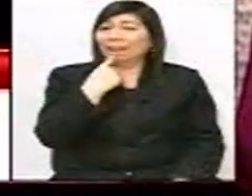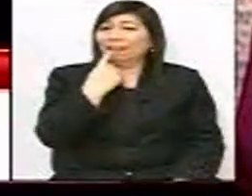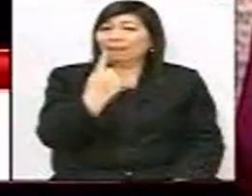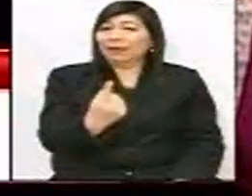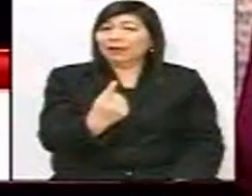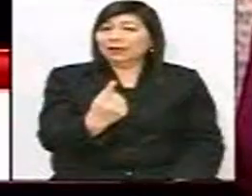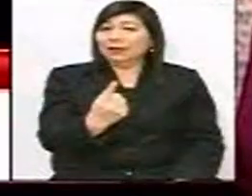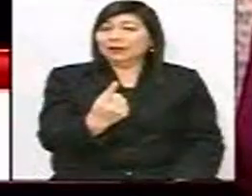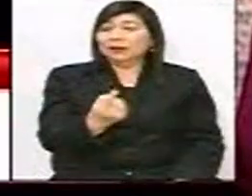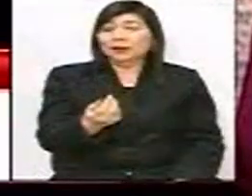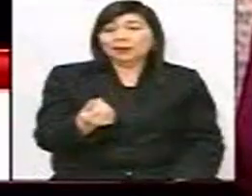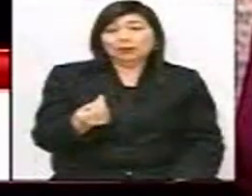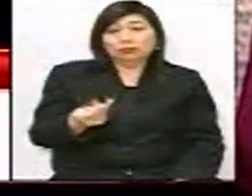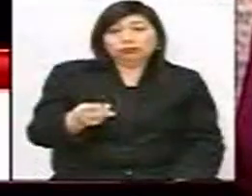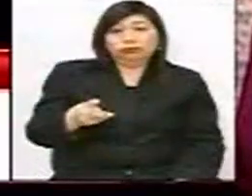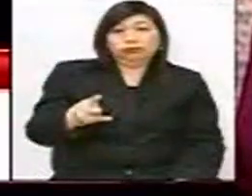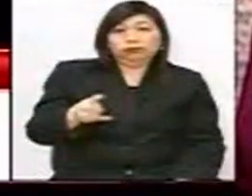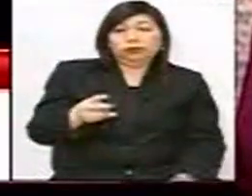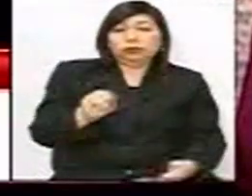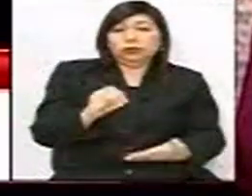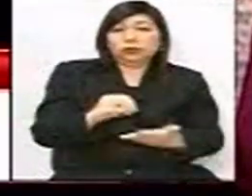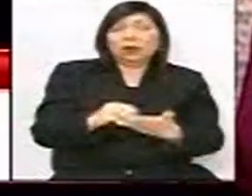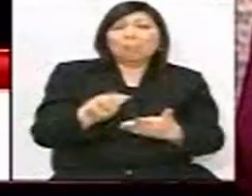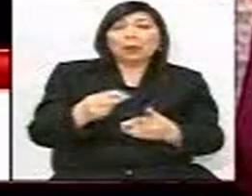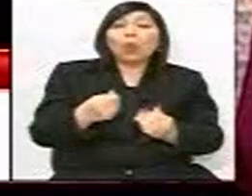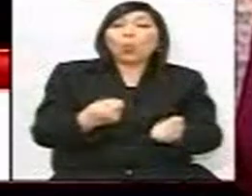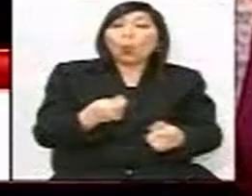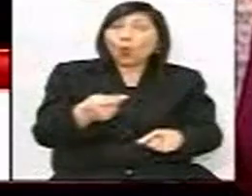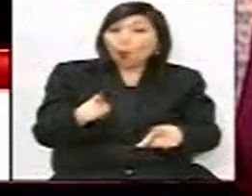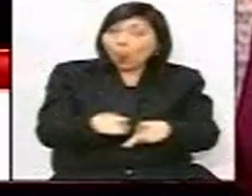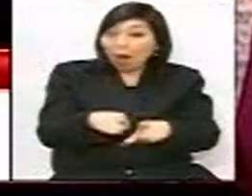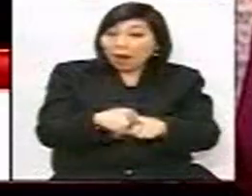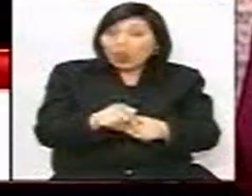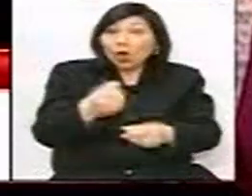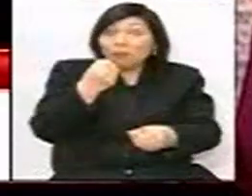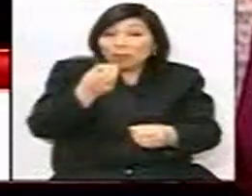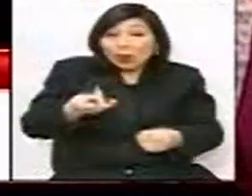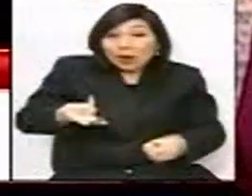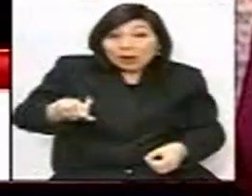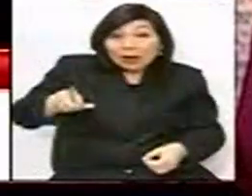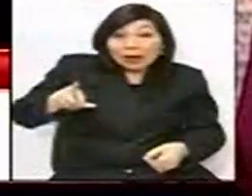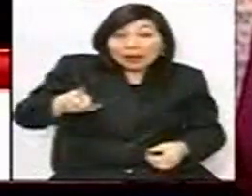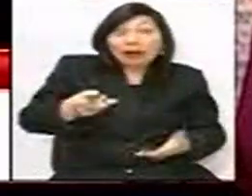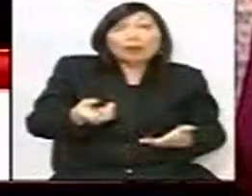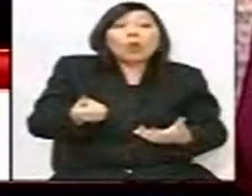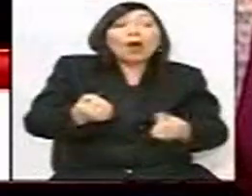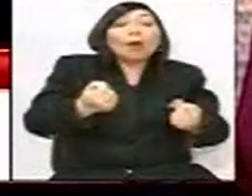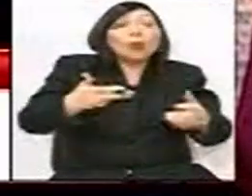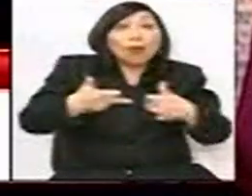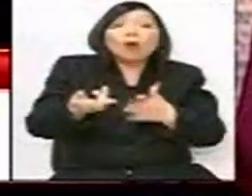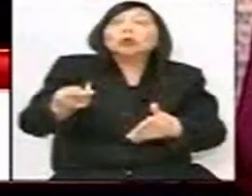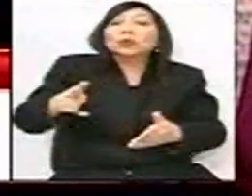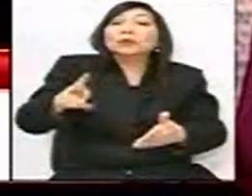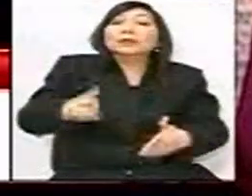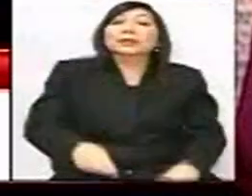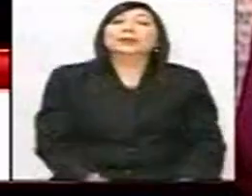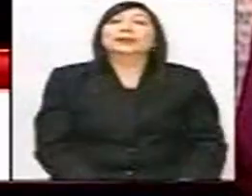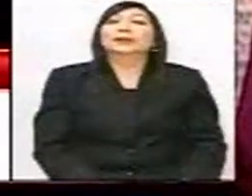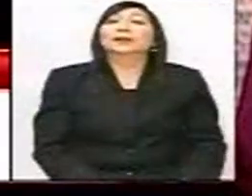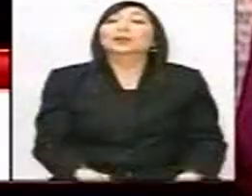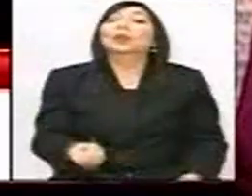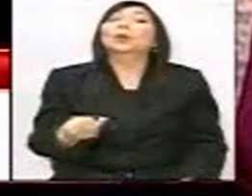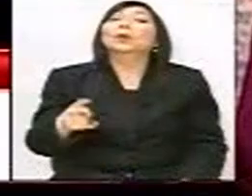conforme sube la inflación, se debía incrementar los peajes. ¿Cuánto ha subido